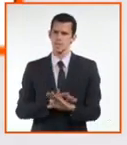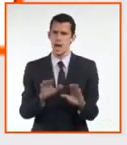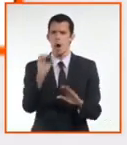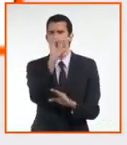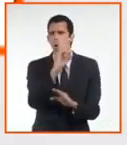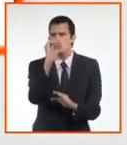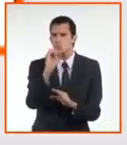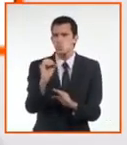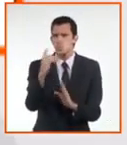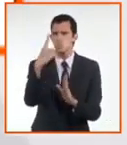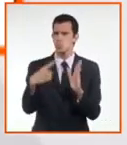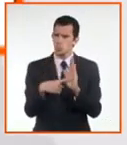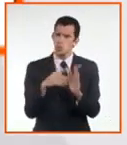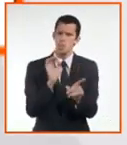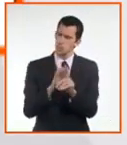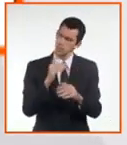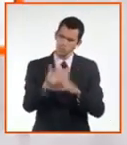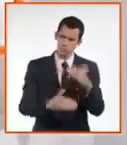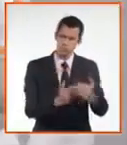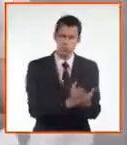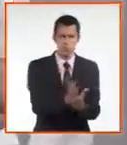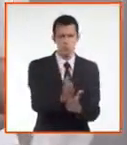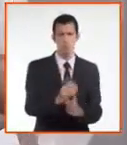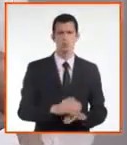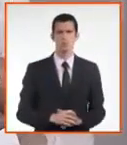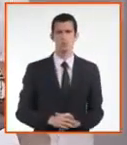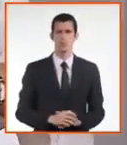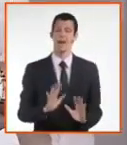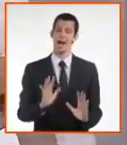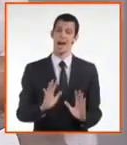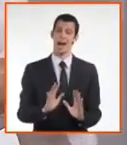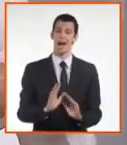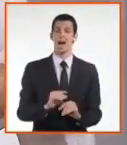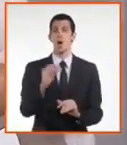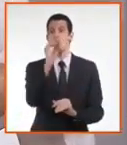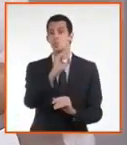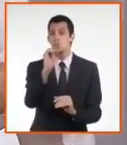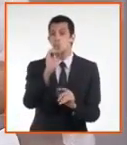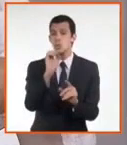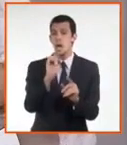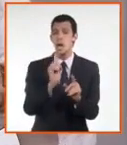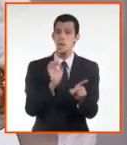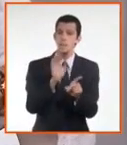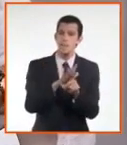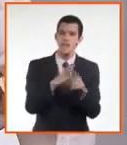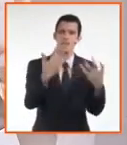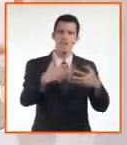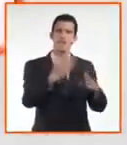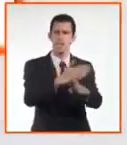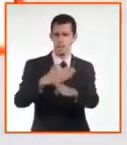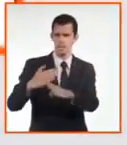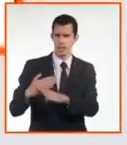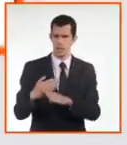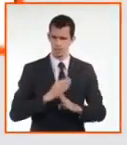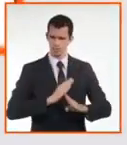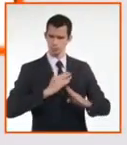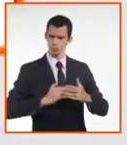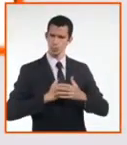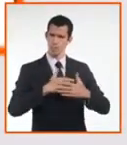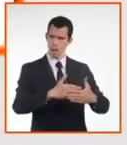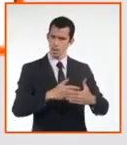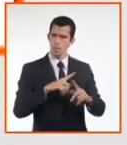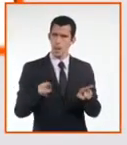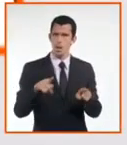ellos que es el estrés y los antibióticos muy afecta en el año randy es un grupo farmacológico que se ha incrementado